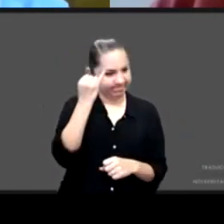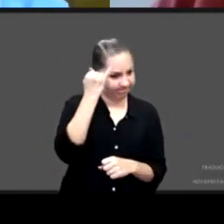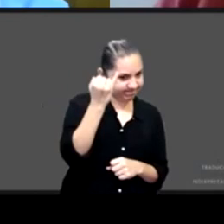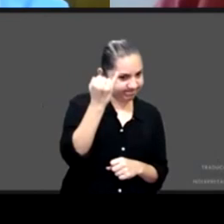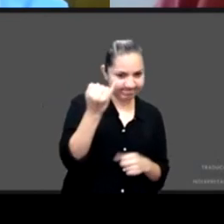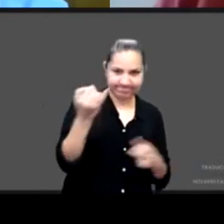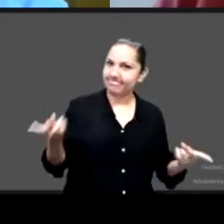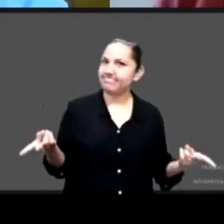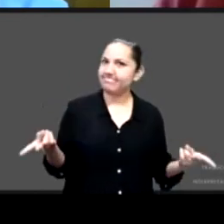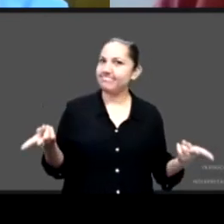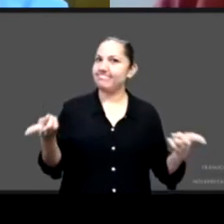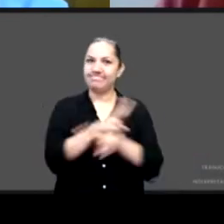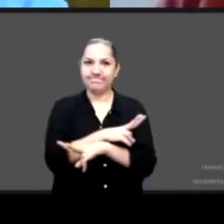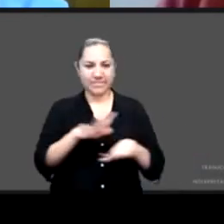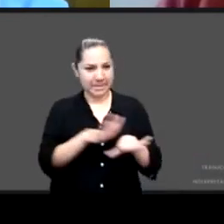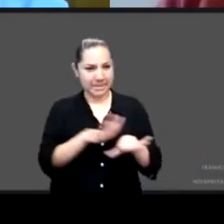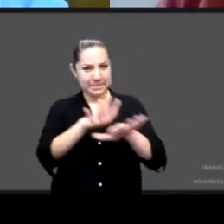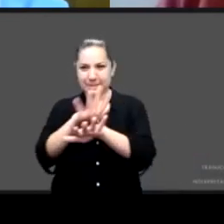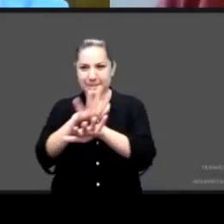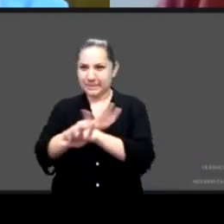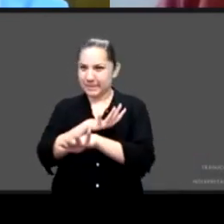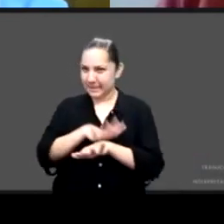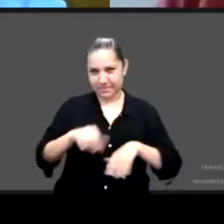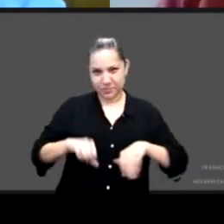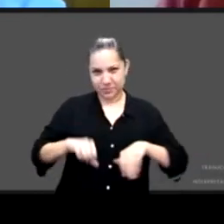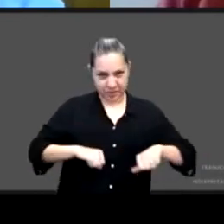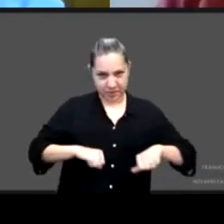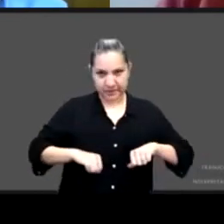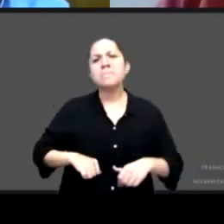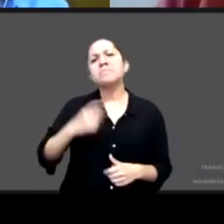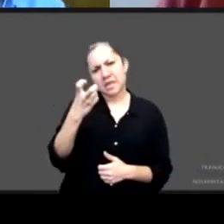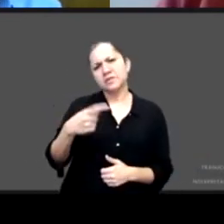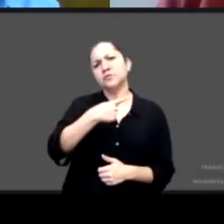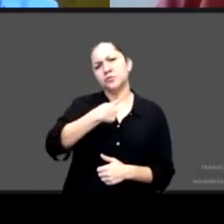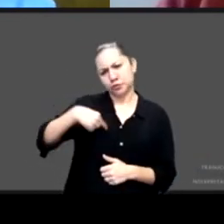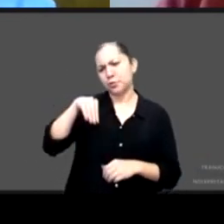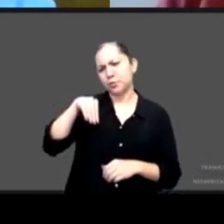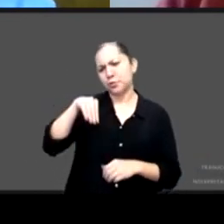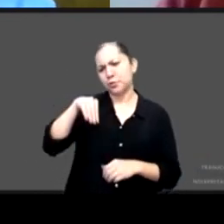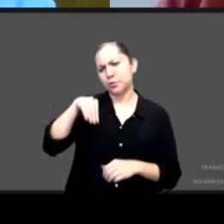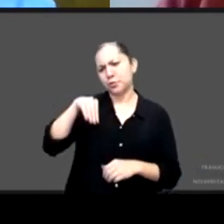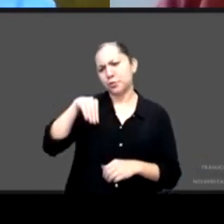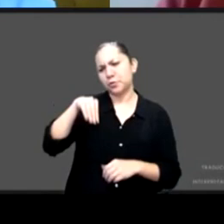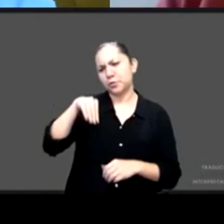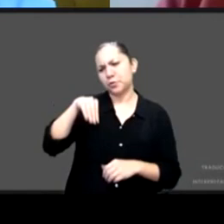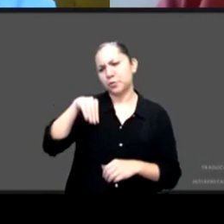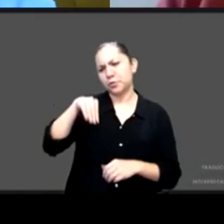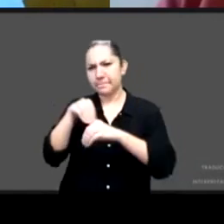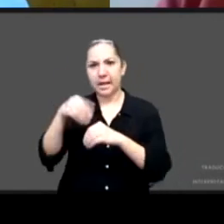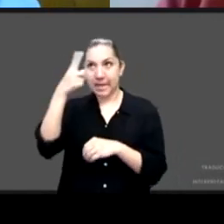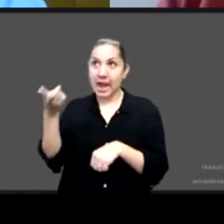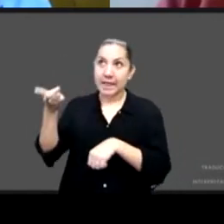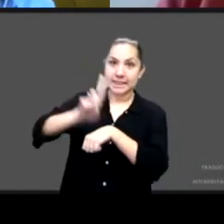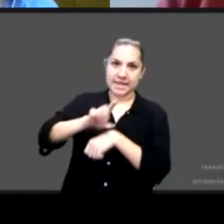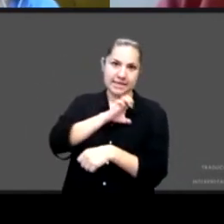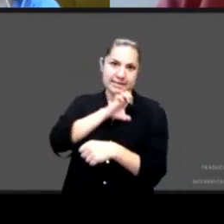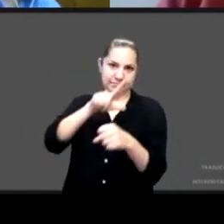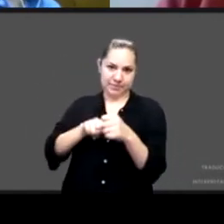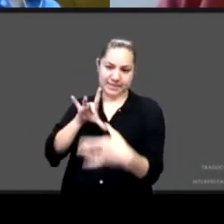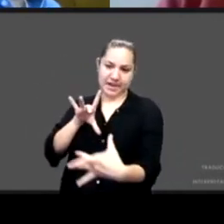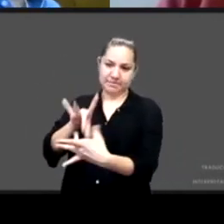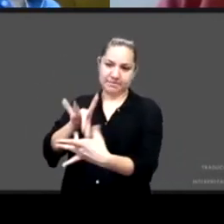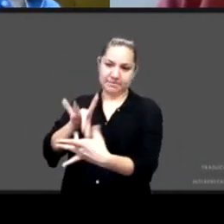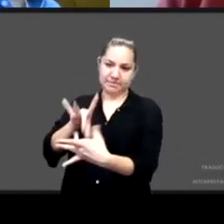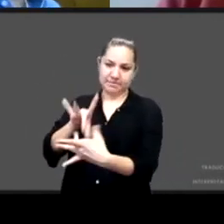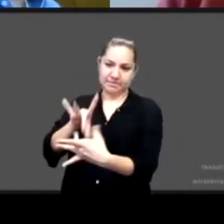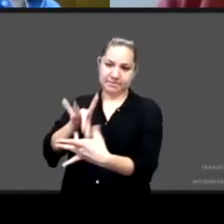entonces hicimos una programación especial que también está en línea, que es Vitamina C Especial en tu Día, con una serie de contenidos.